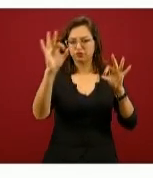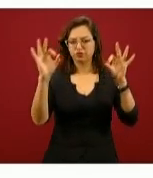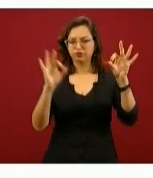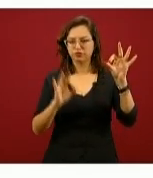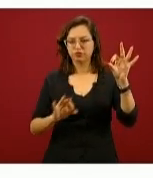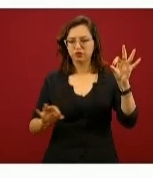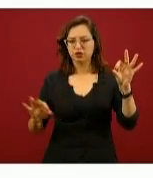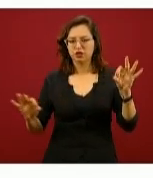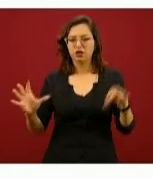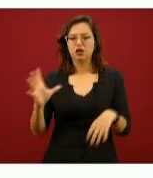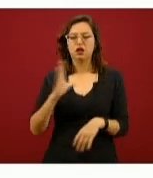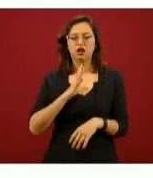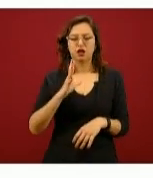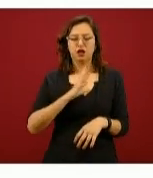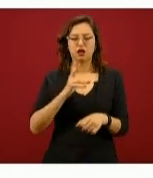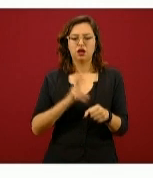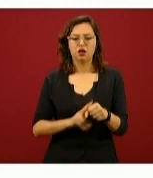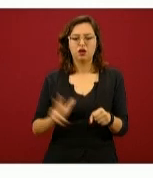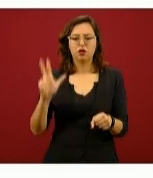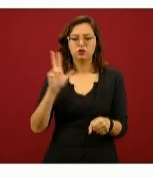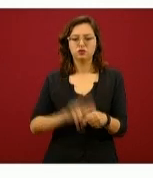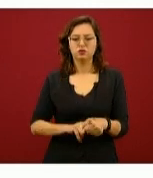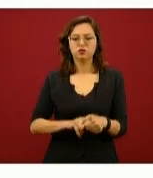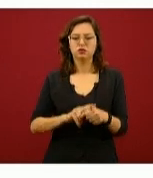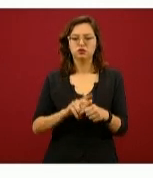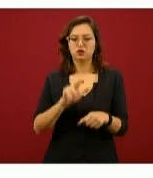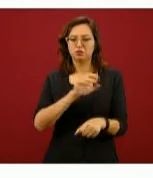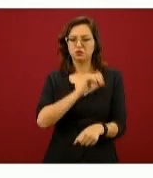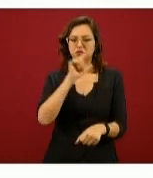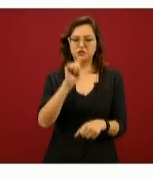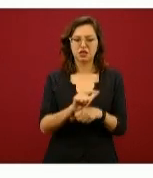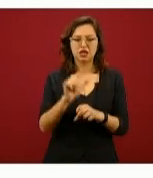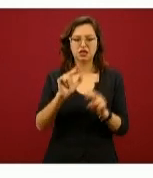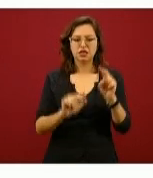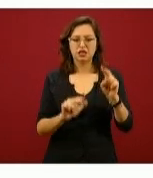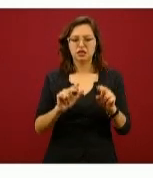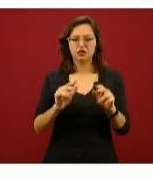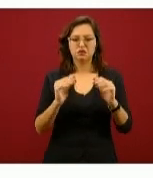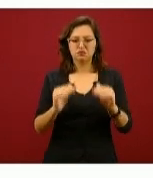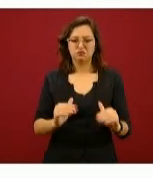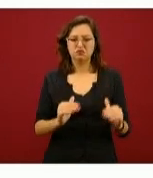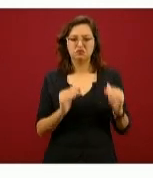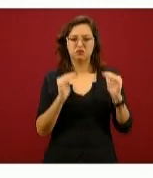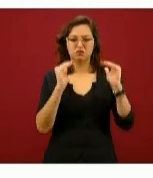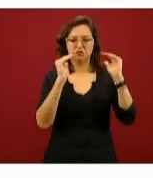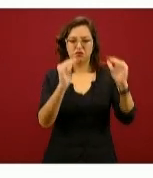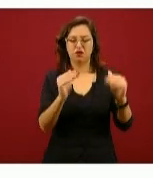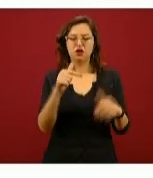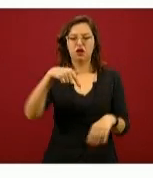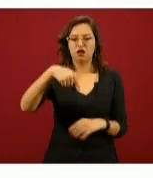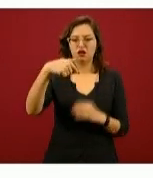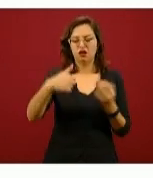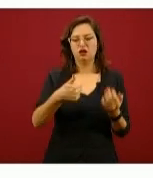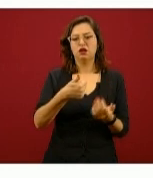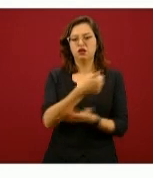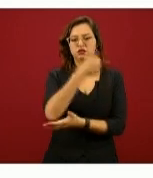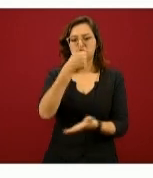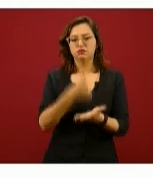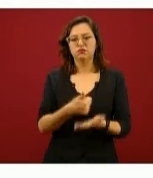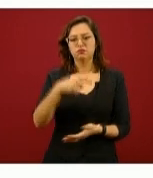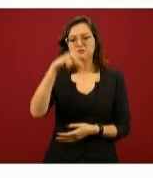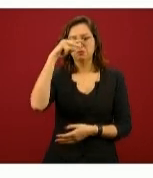Nuestros hospitales, tenemos un hospital de alta especialidad que está en color azul, que está aquí en la Ciudad de México.